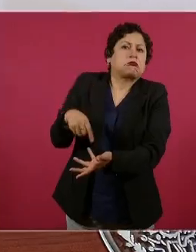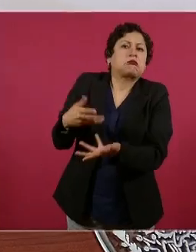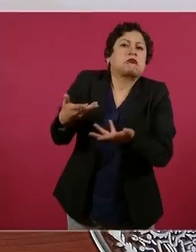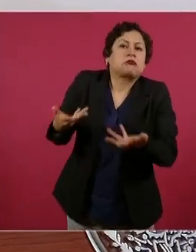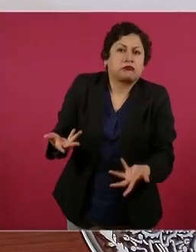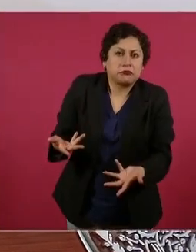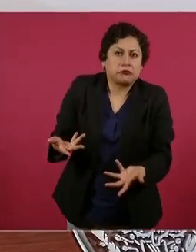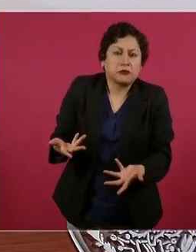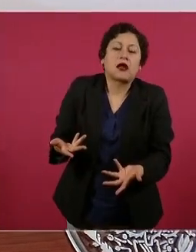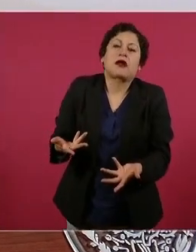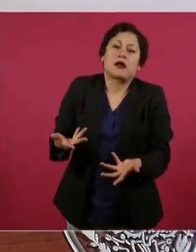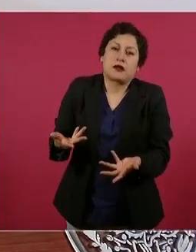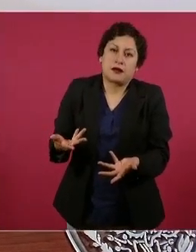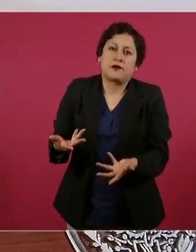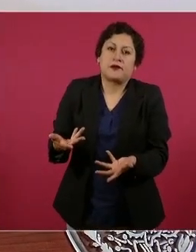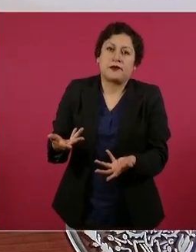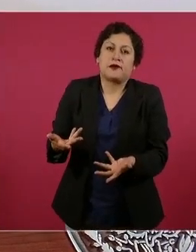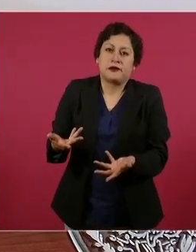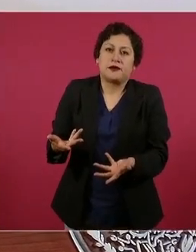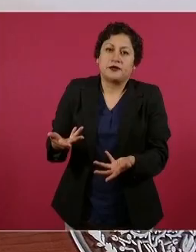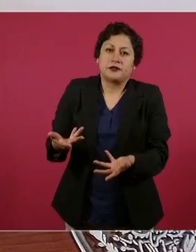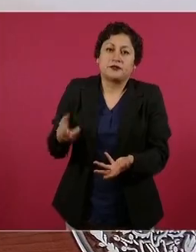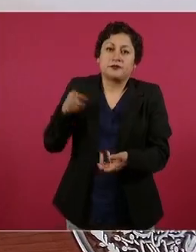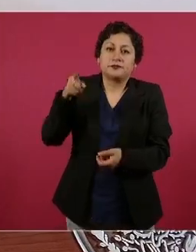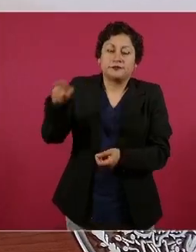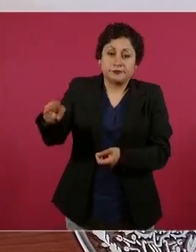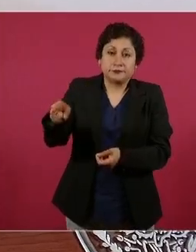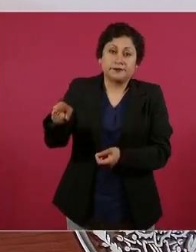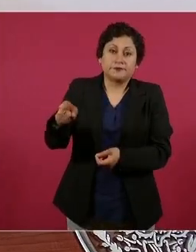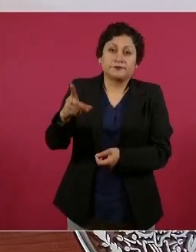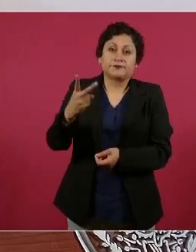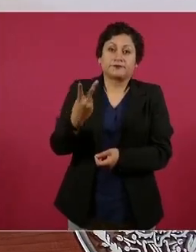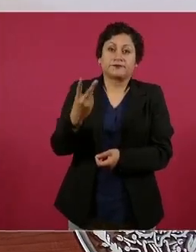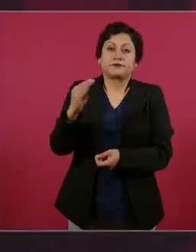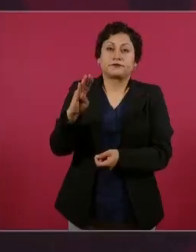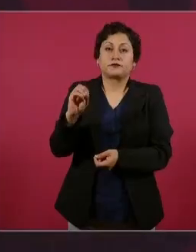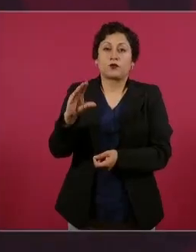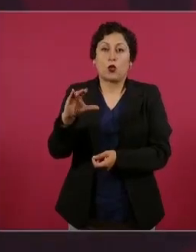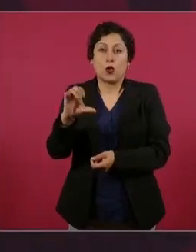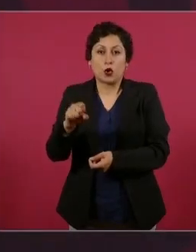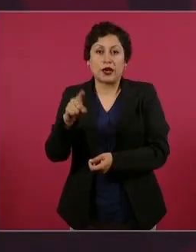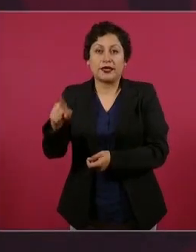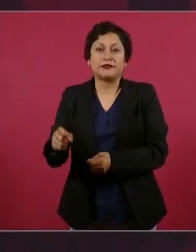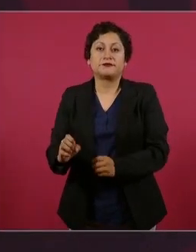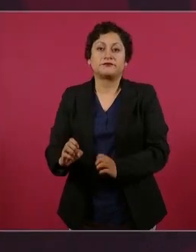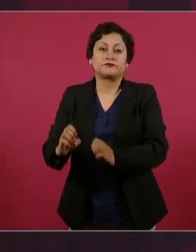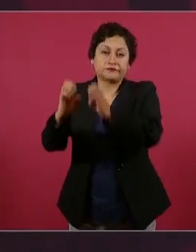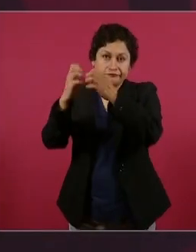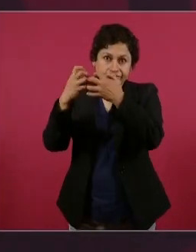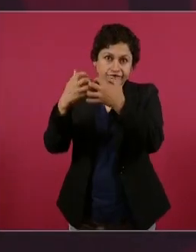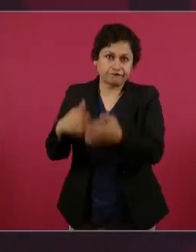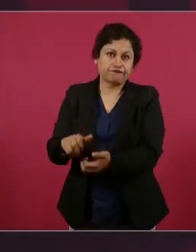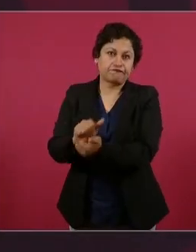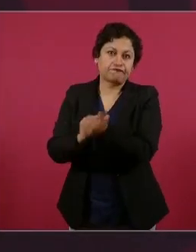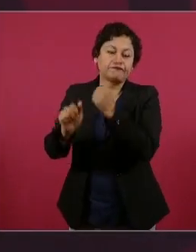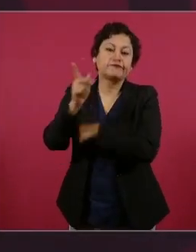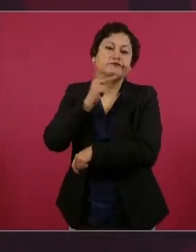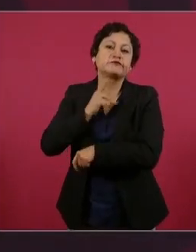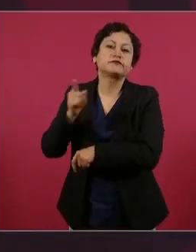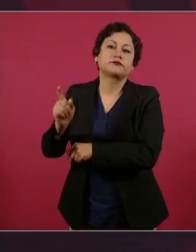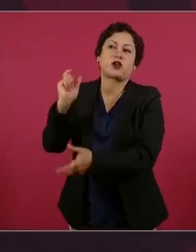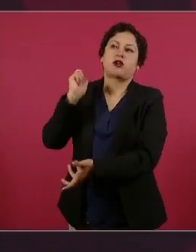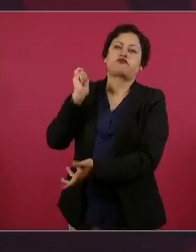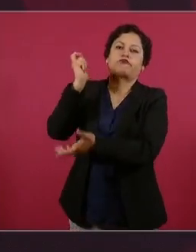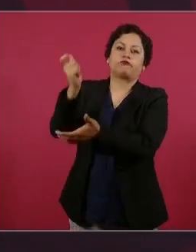se pagó la nueva refinería de Dos Bocas, se pagó la refinería que compramos